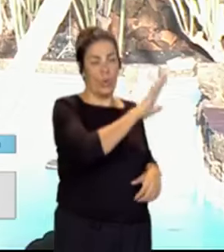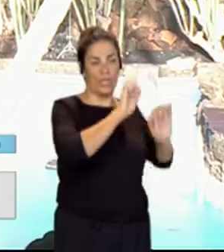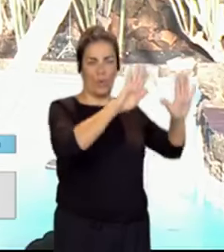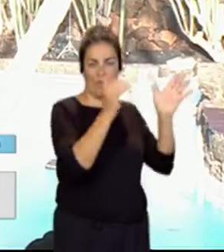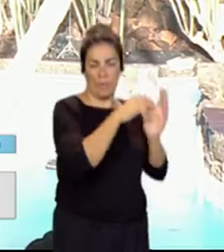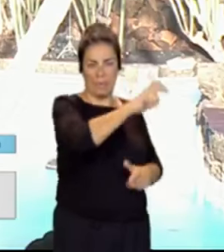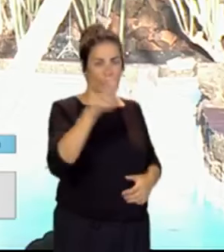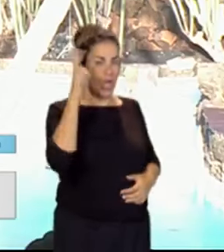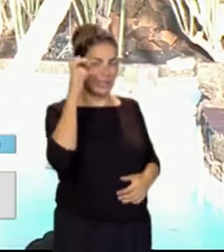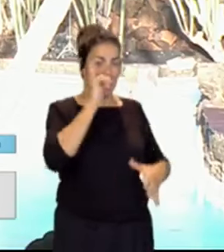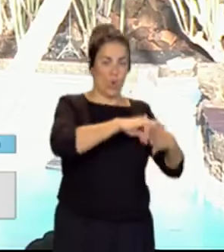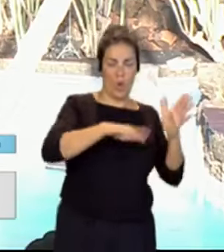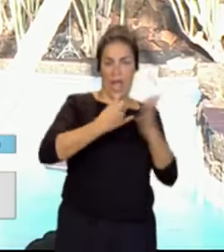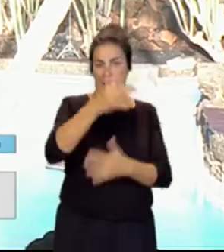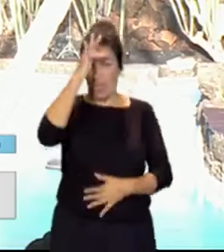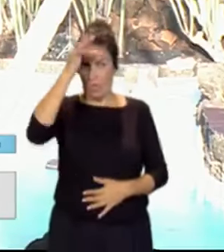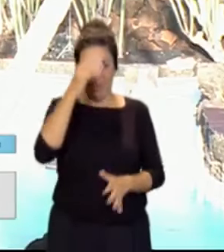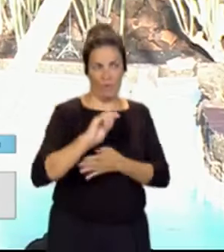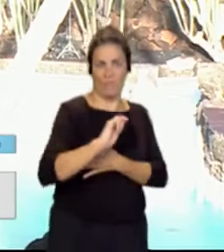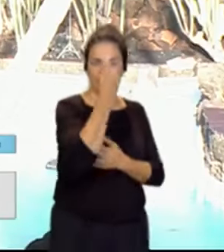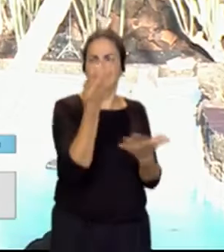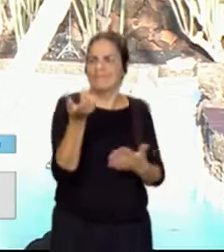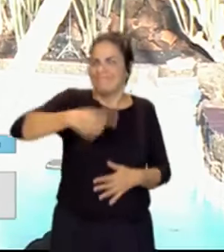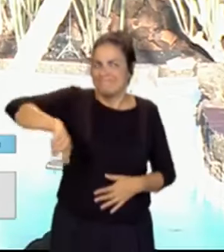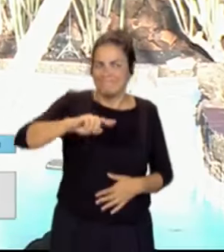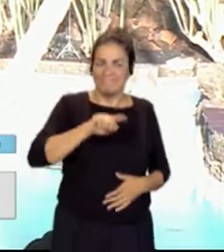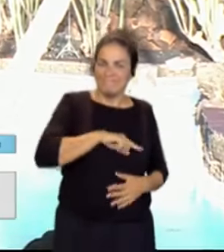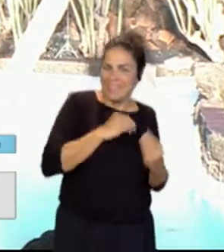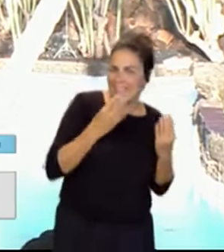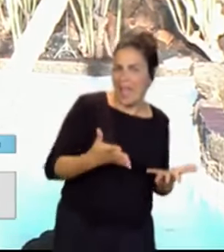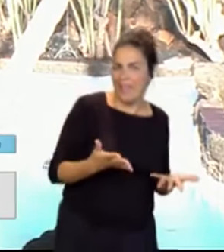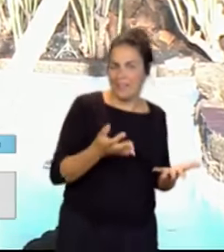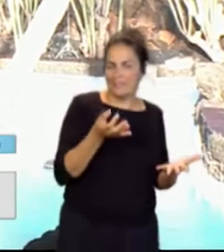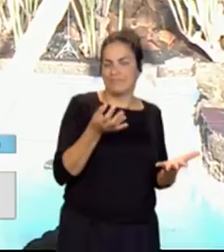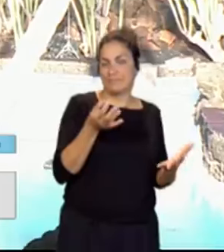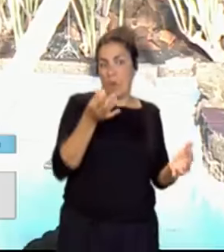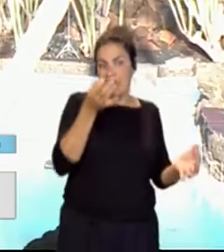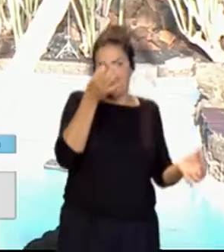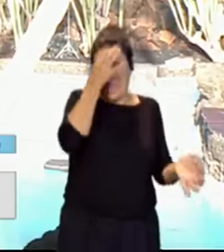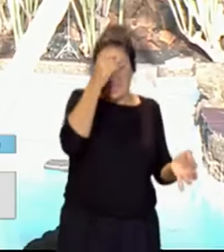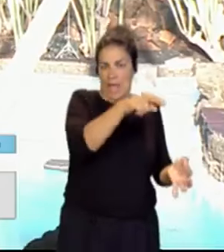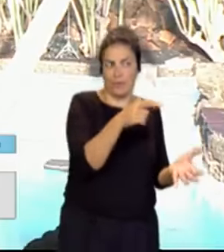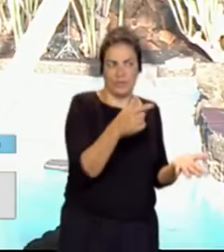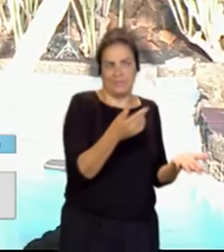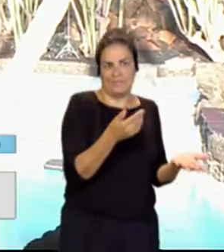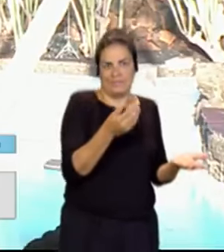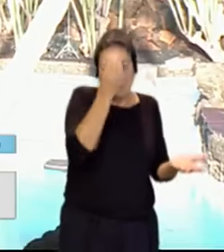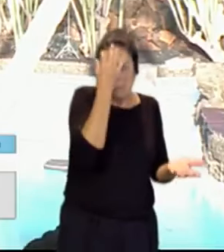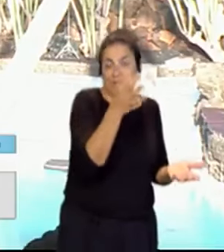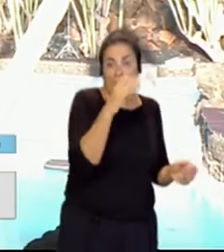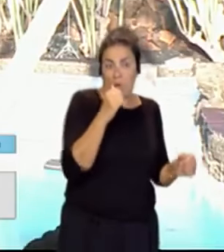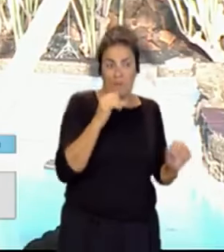eh Cómo se va digiriendo todo esto cómo eh se pueden interpretar estos datos después de la corta historia que tiene Canarias radio aquí en el